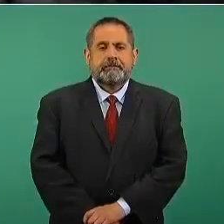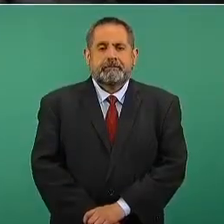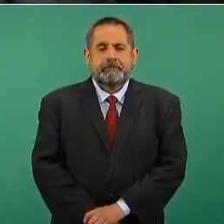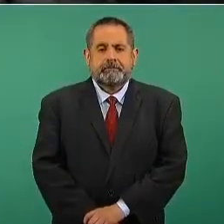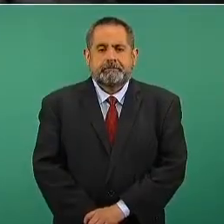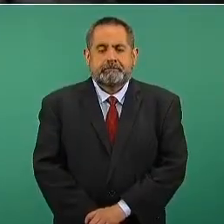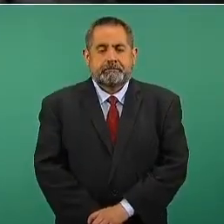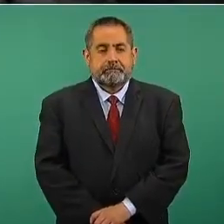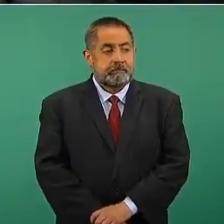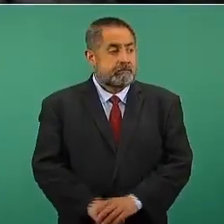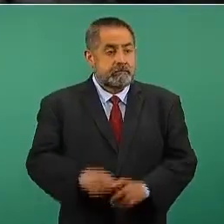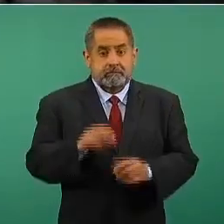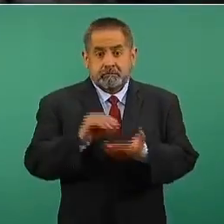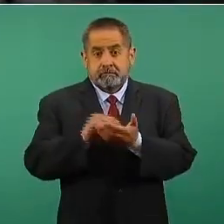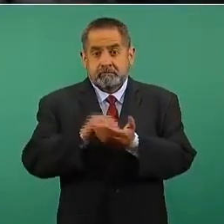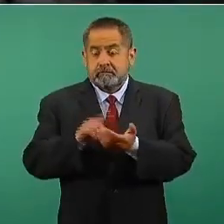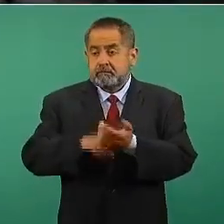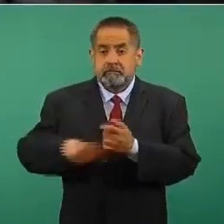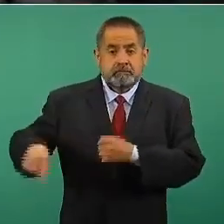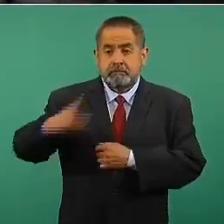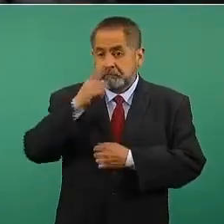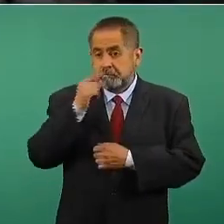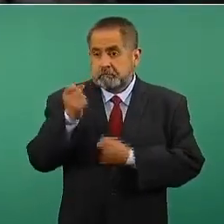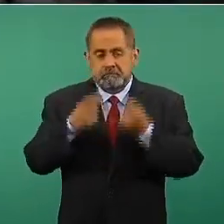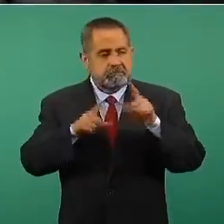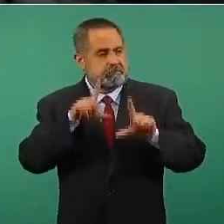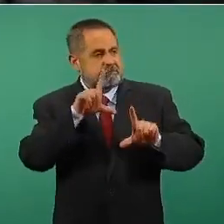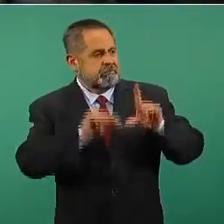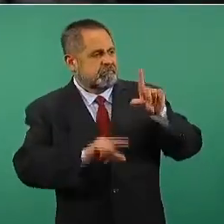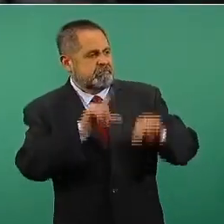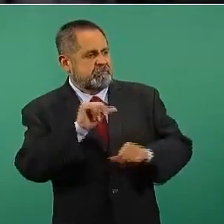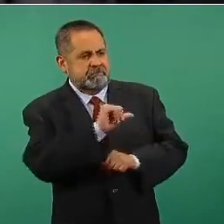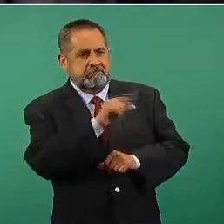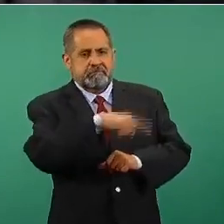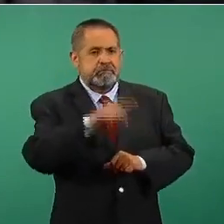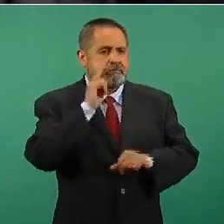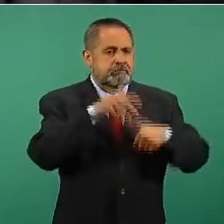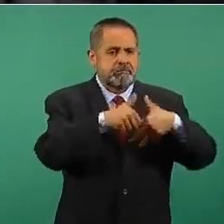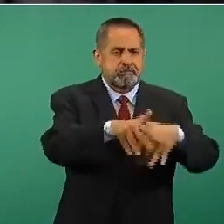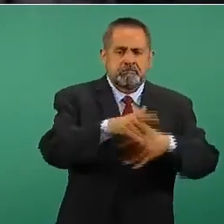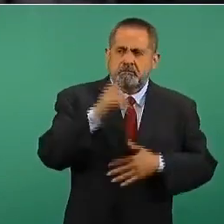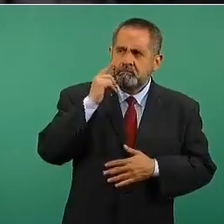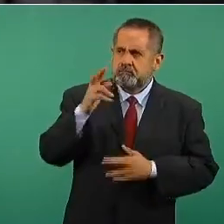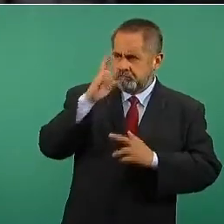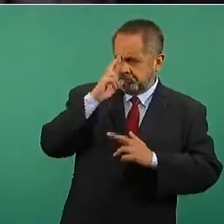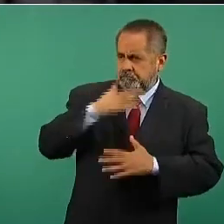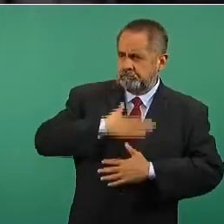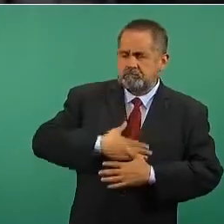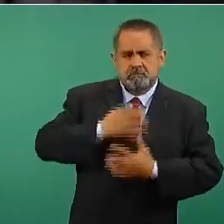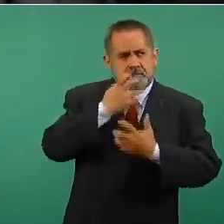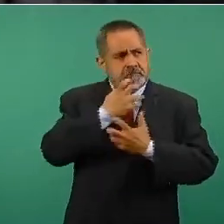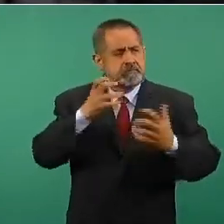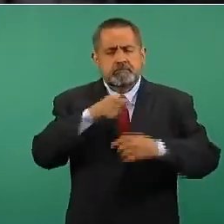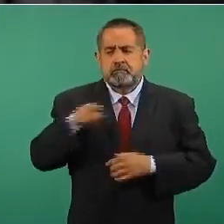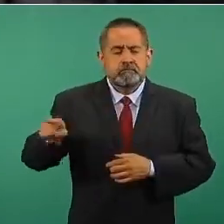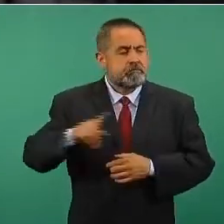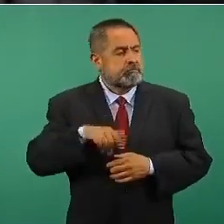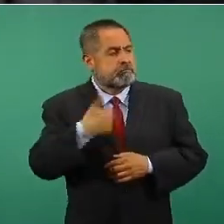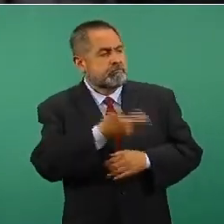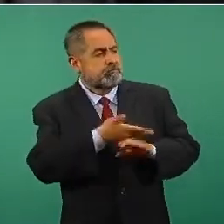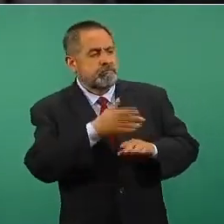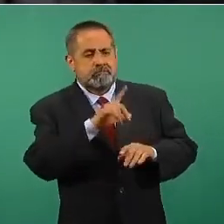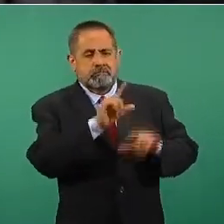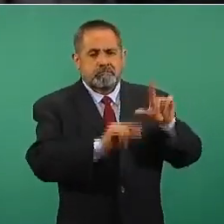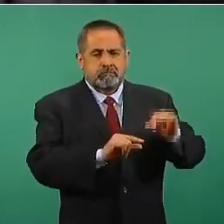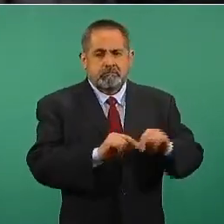a las manifestantes, que venían a exigir pues un trato justo, y a levantar la voz. Muchas de ellas coinciden en